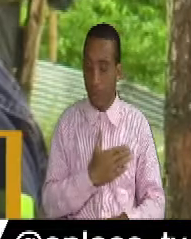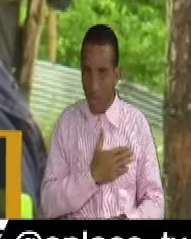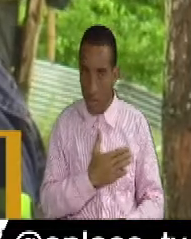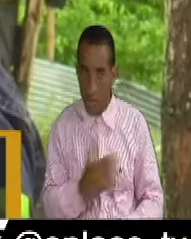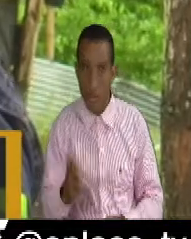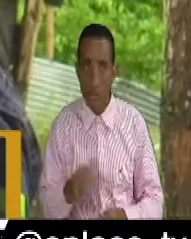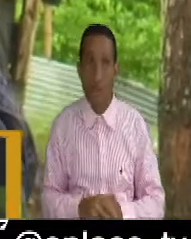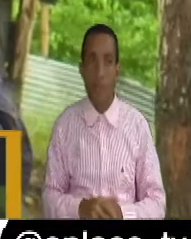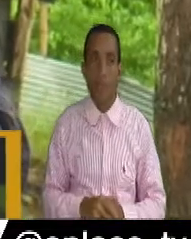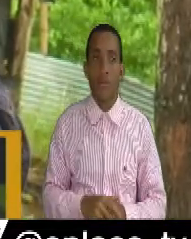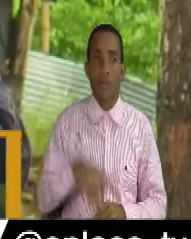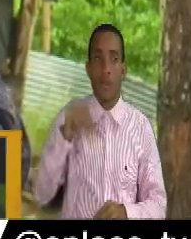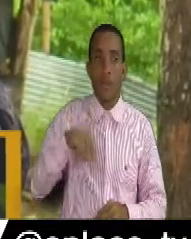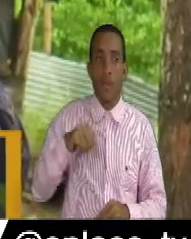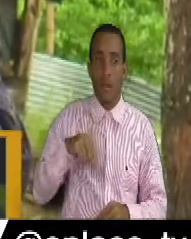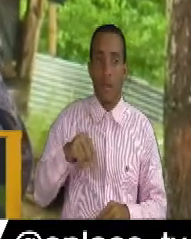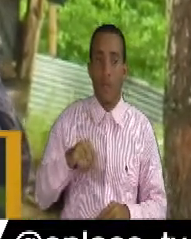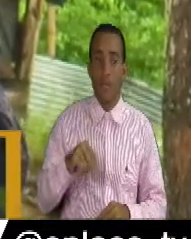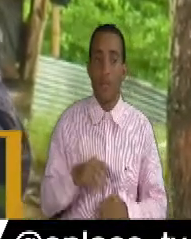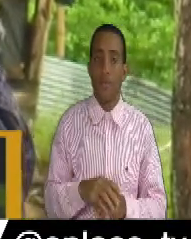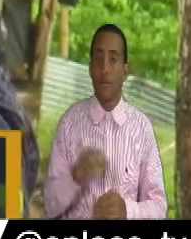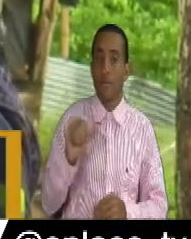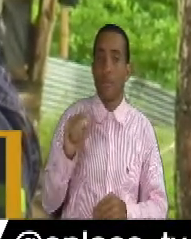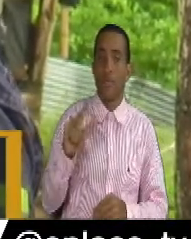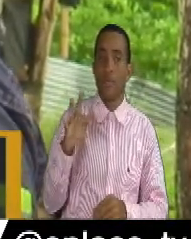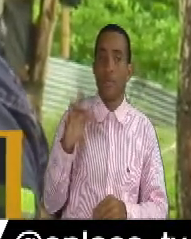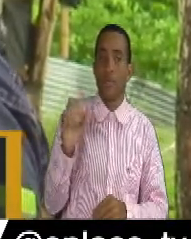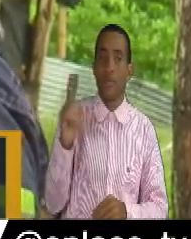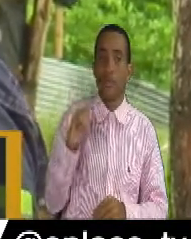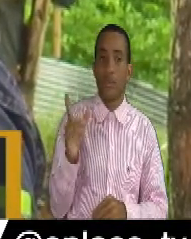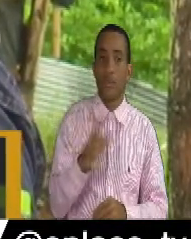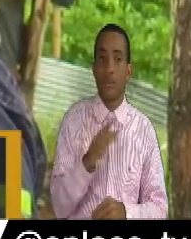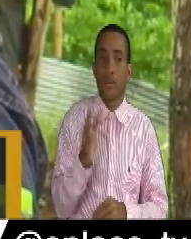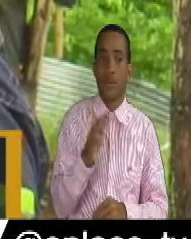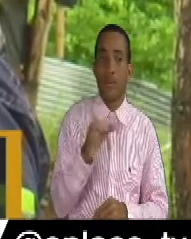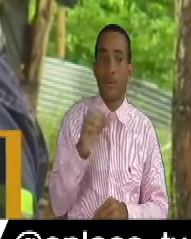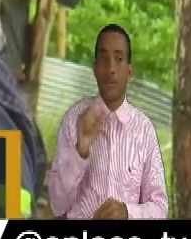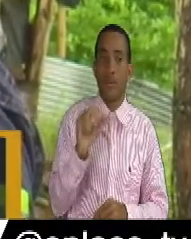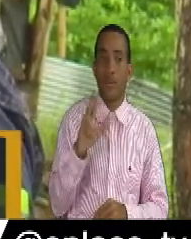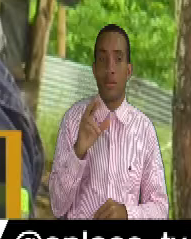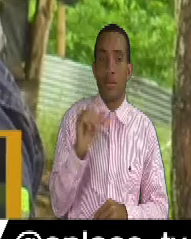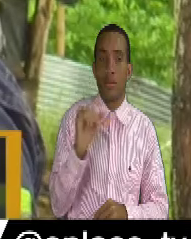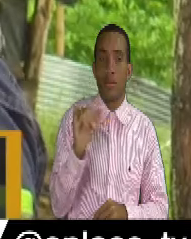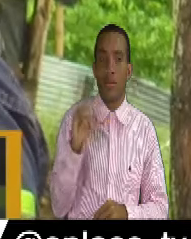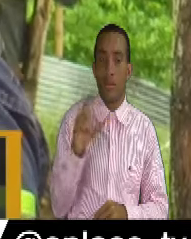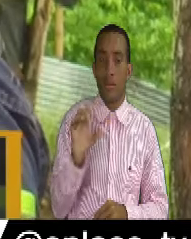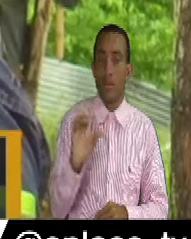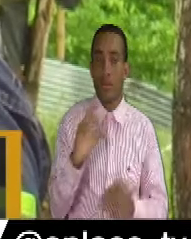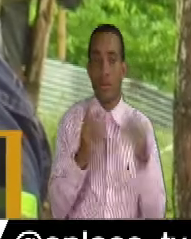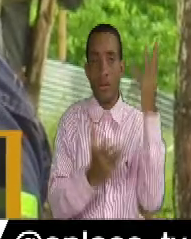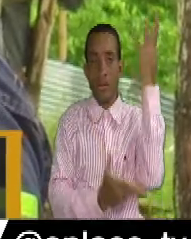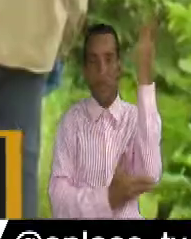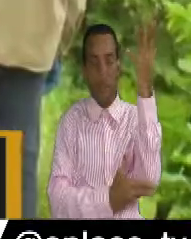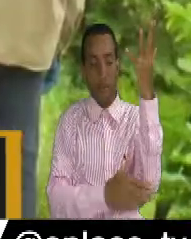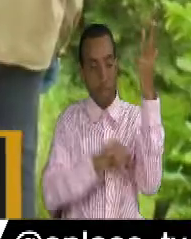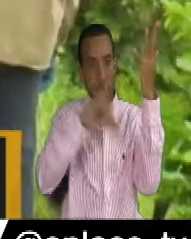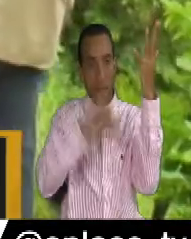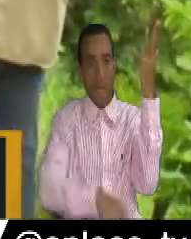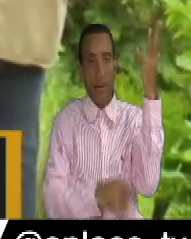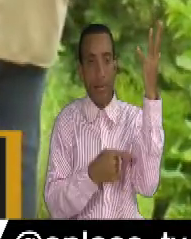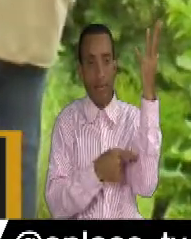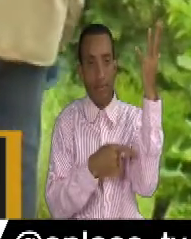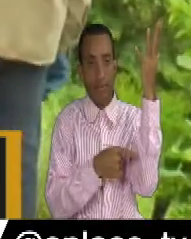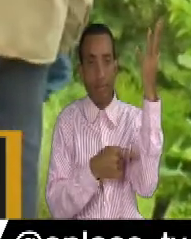Alto del Paraíso estamos cubriendo la emergencia de un árbol que está en mal estado. Sí, y fuera de